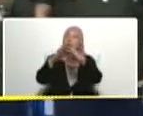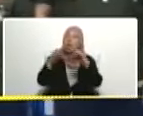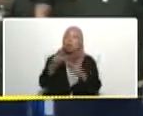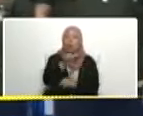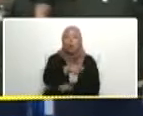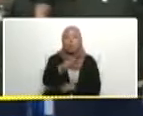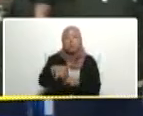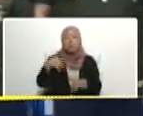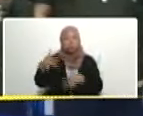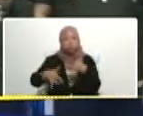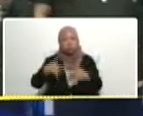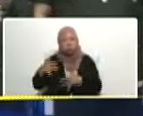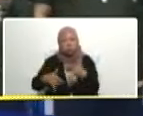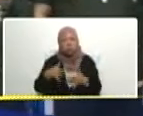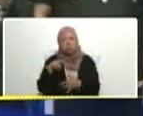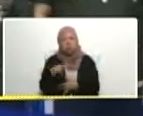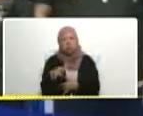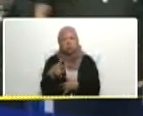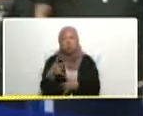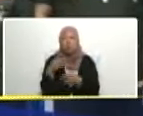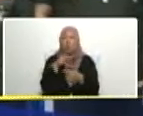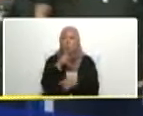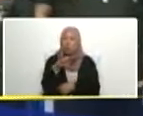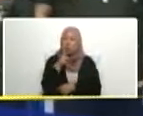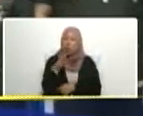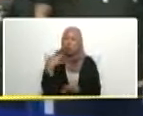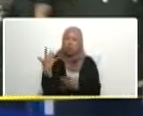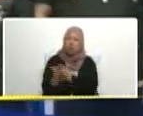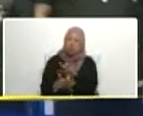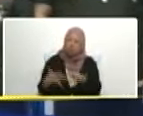estas acciones, viles acciones,